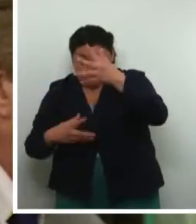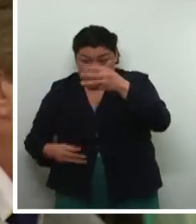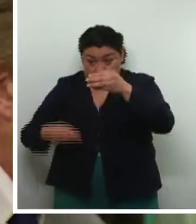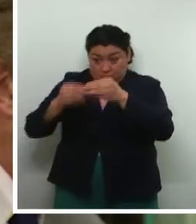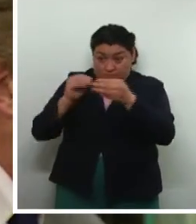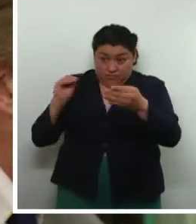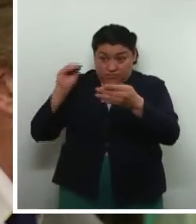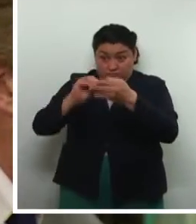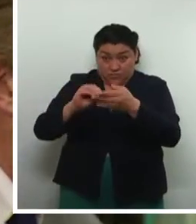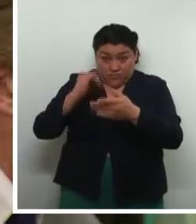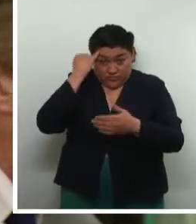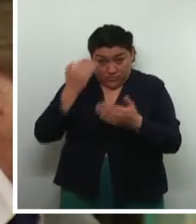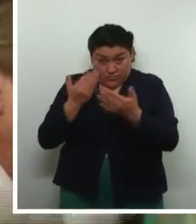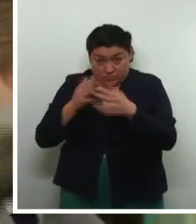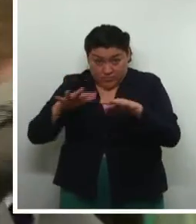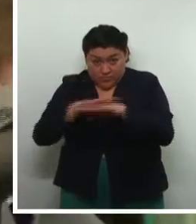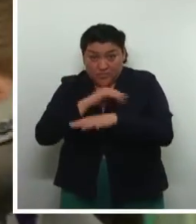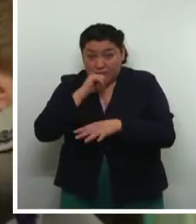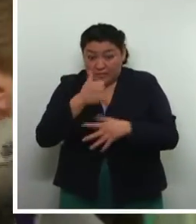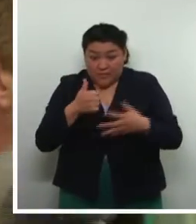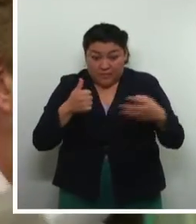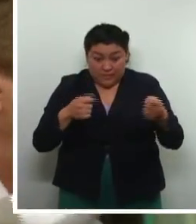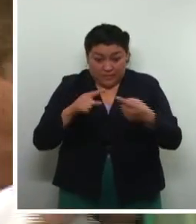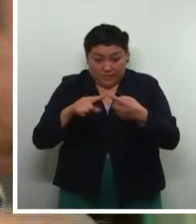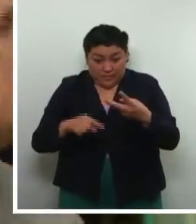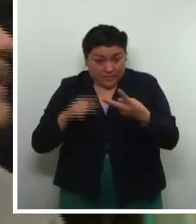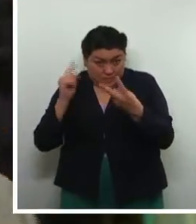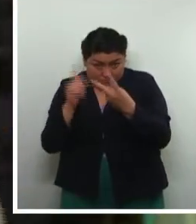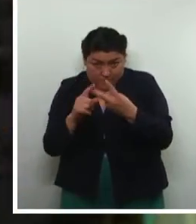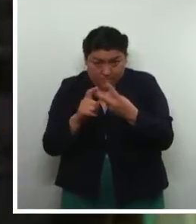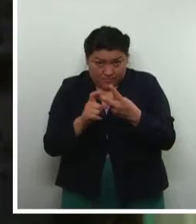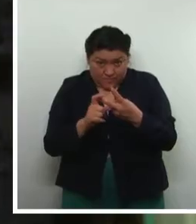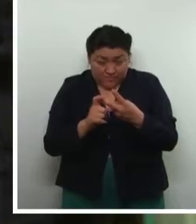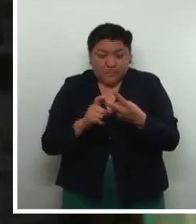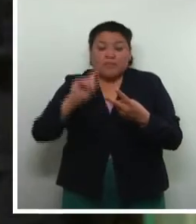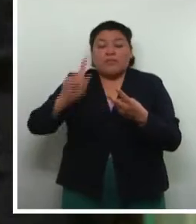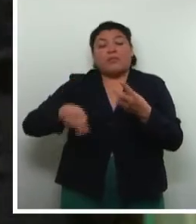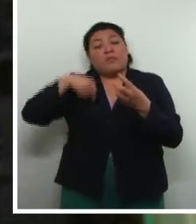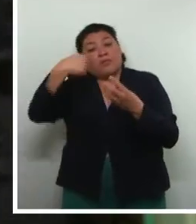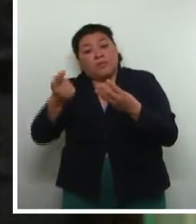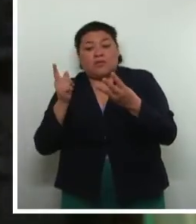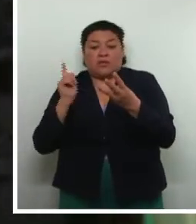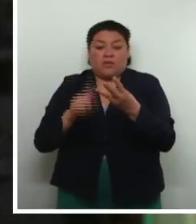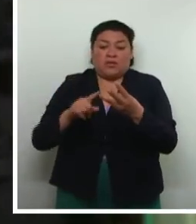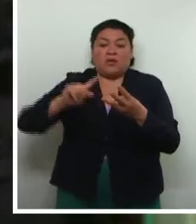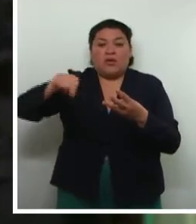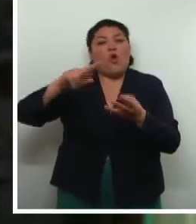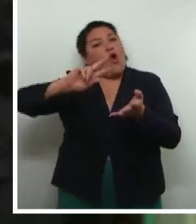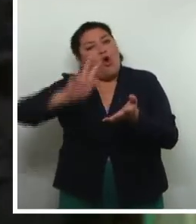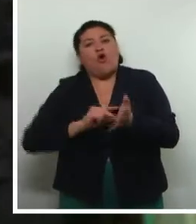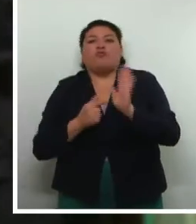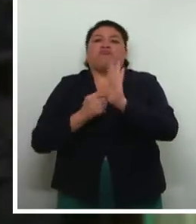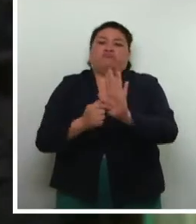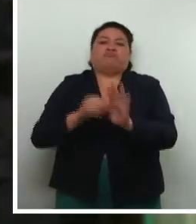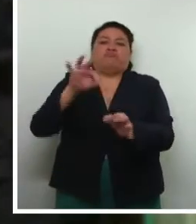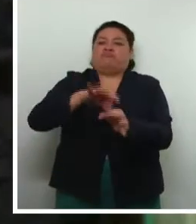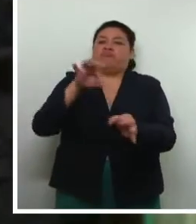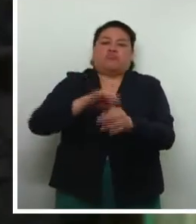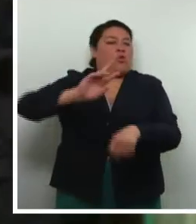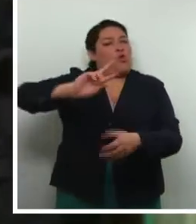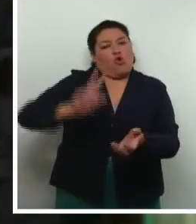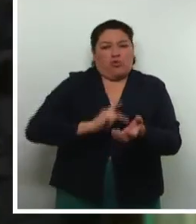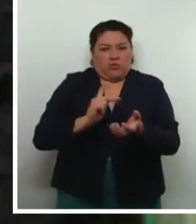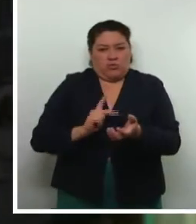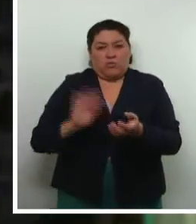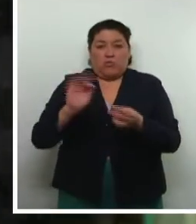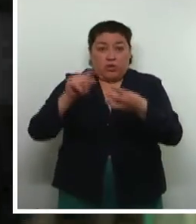modificó por vía de la mega reserva y en consecuencia se debe de volver a votar. Si no ocurrió